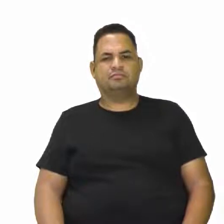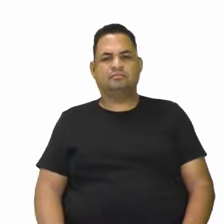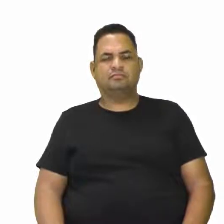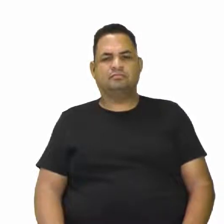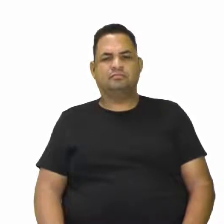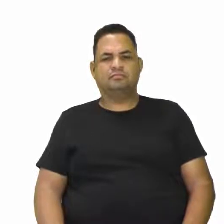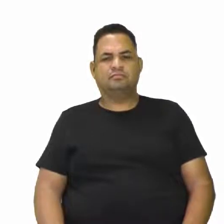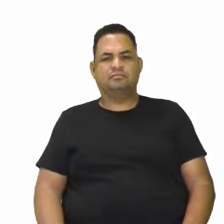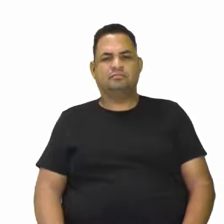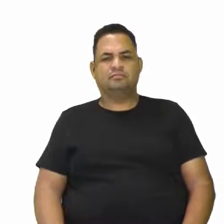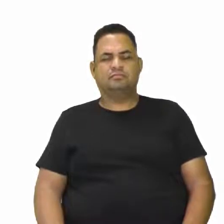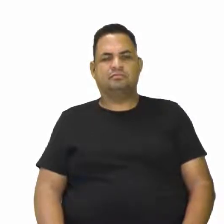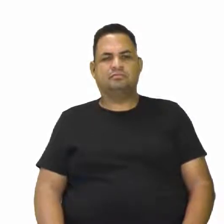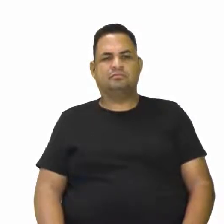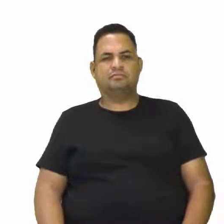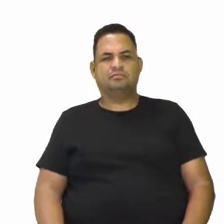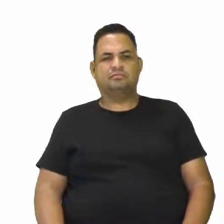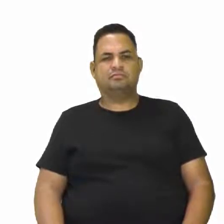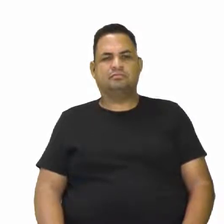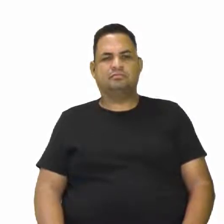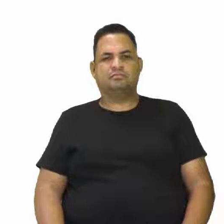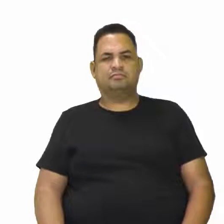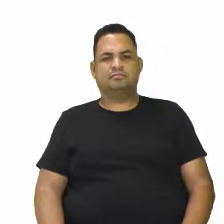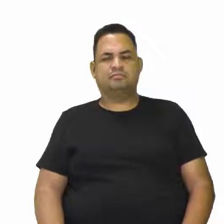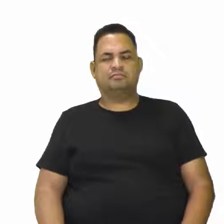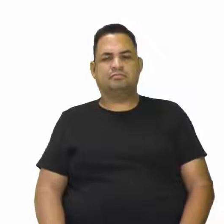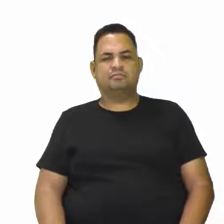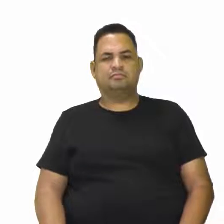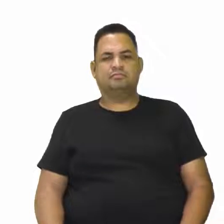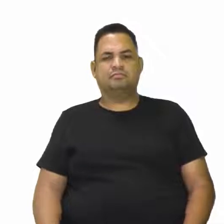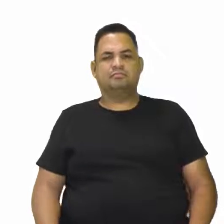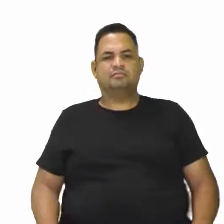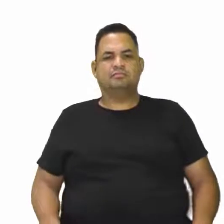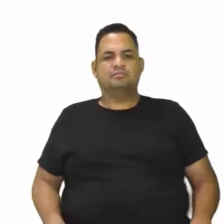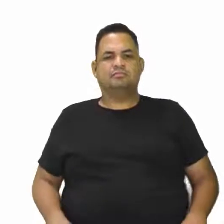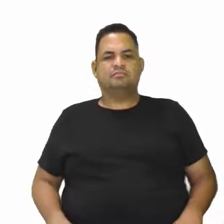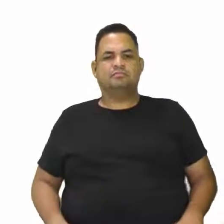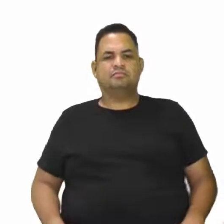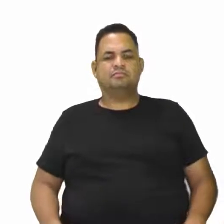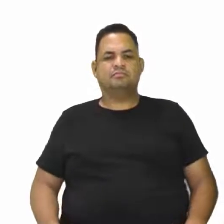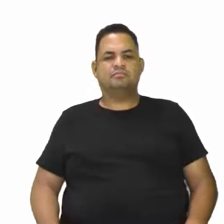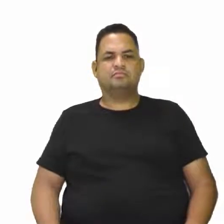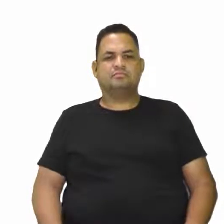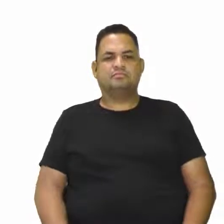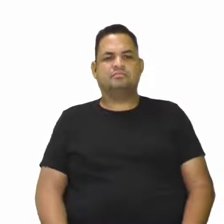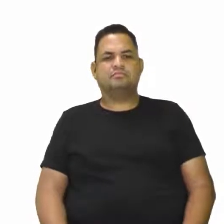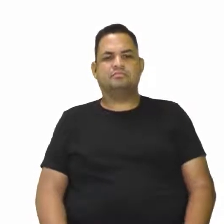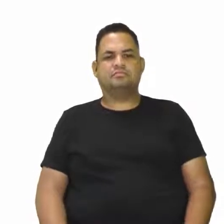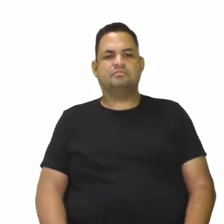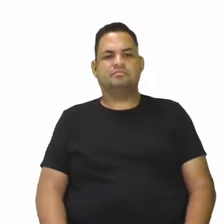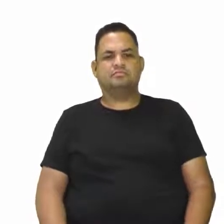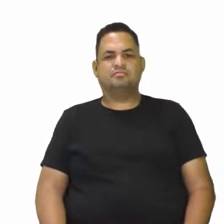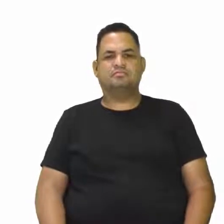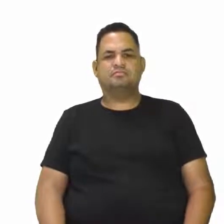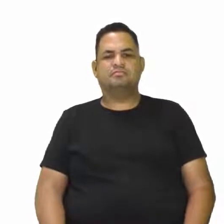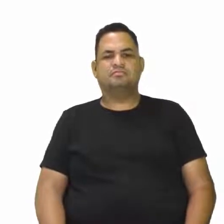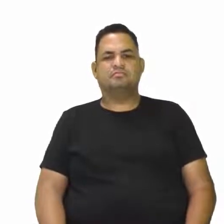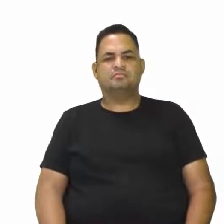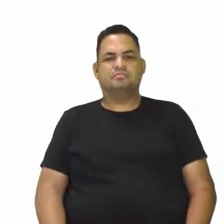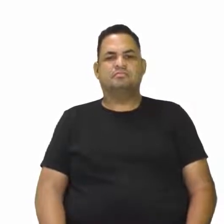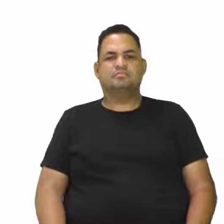un cielo en un infierno cabe, dar la vida y el alma a un